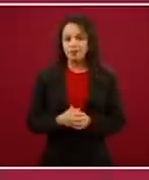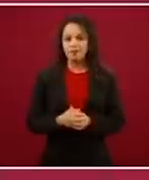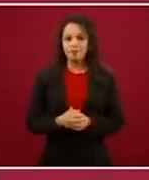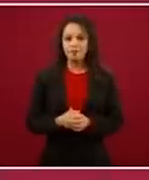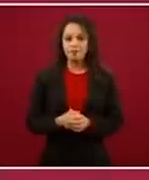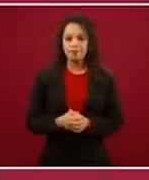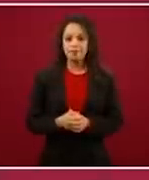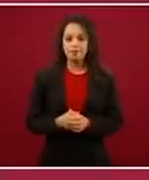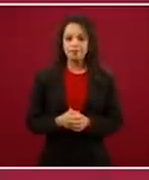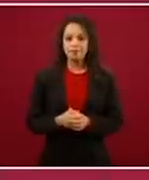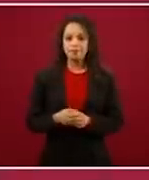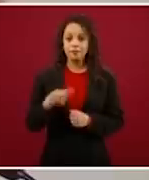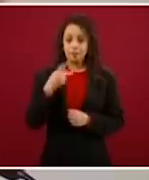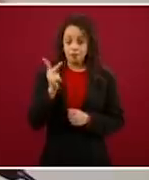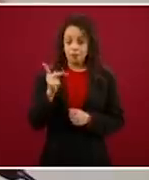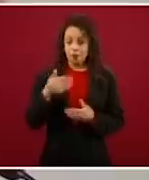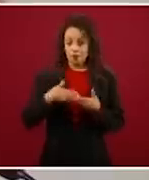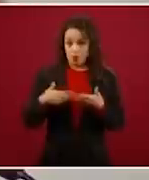Pero no llegamos aquí